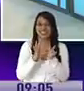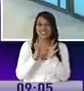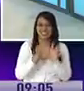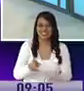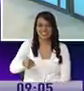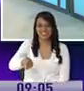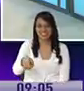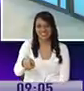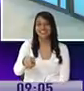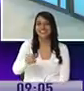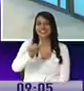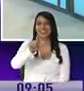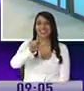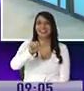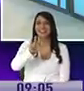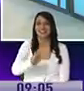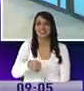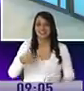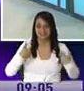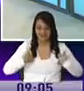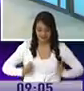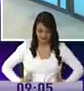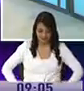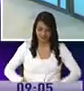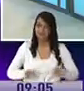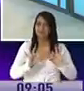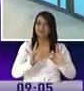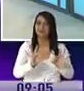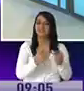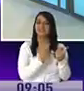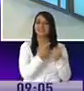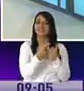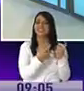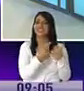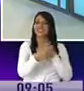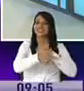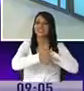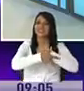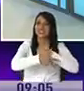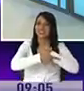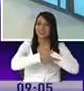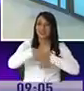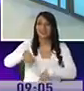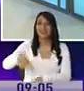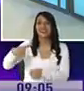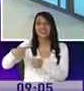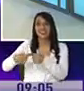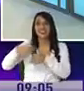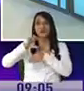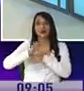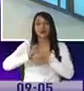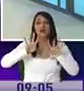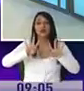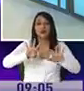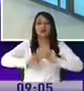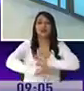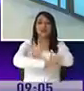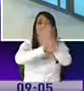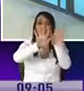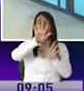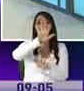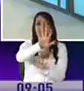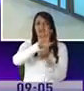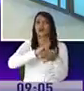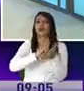hora querida Violeta te queda muy bien esta camiseta de la selección paraguaya en Quito Ecuador son las 99:05 de la mañana y